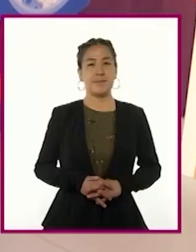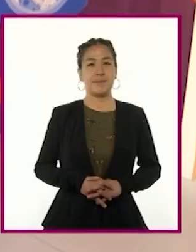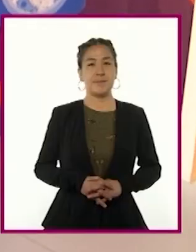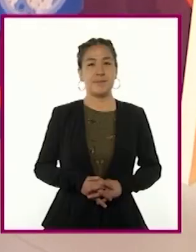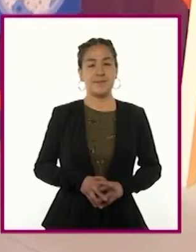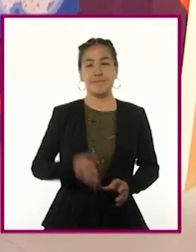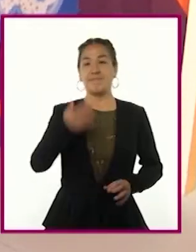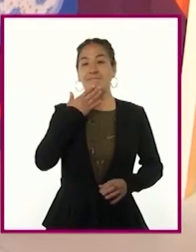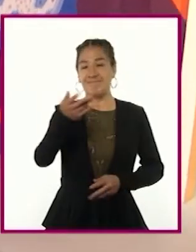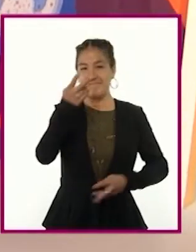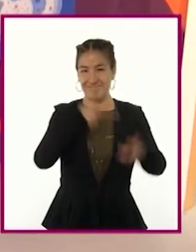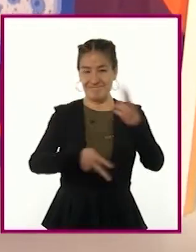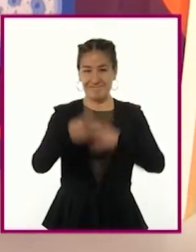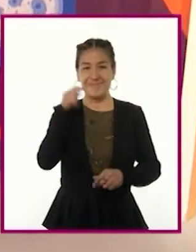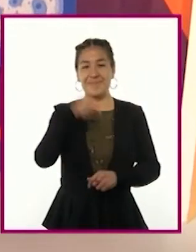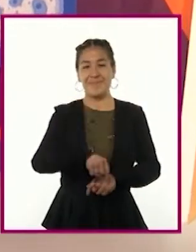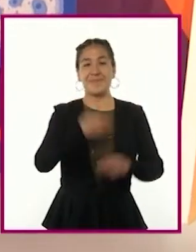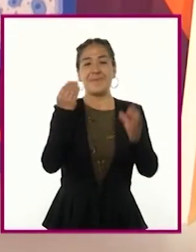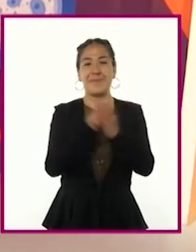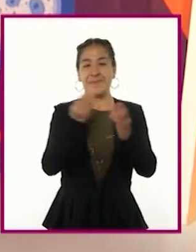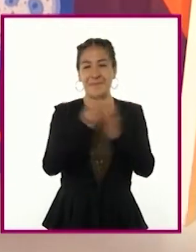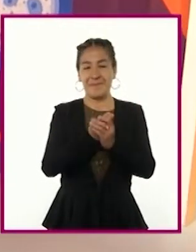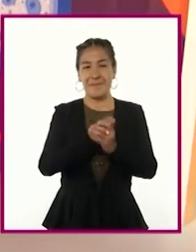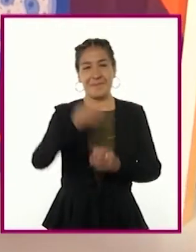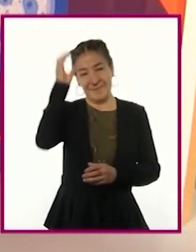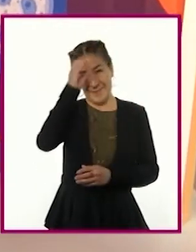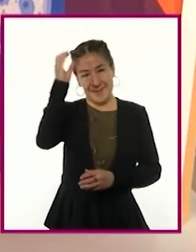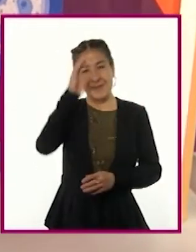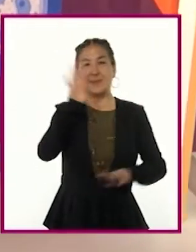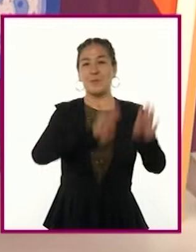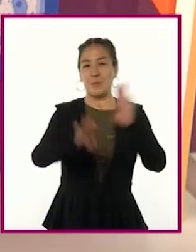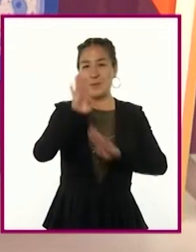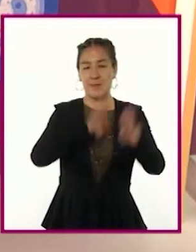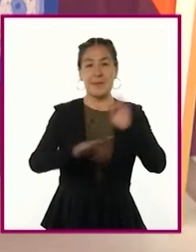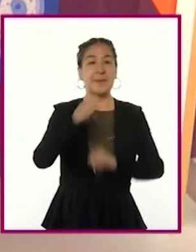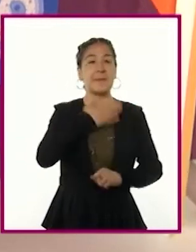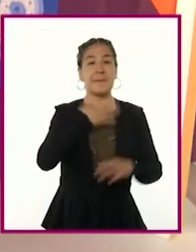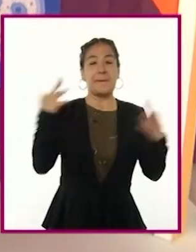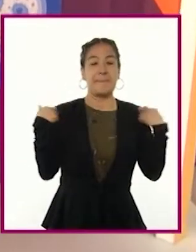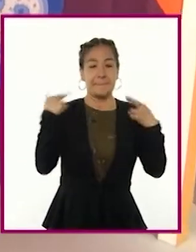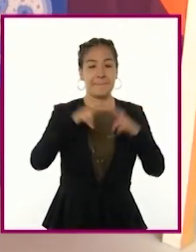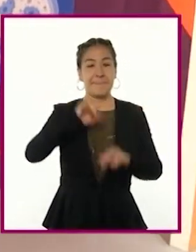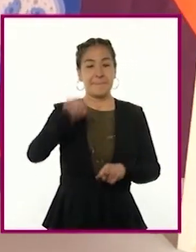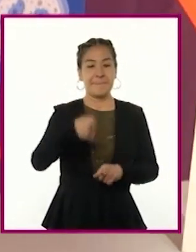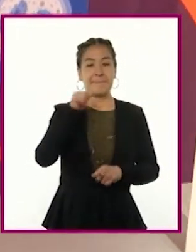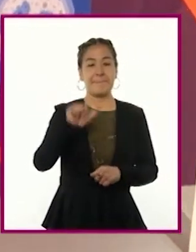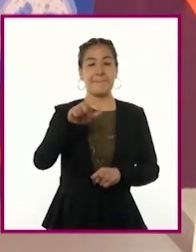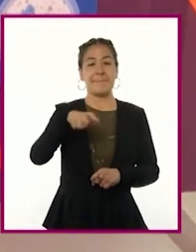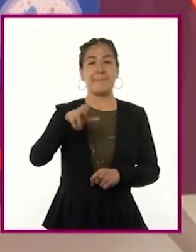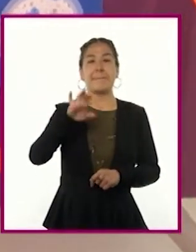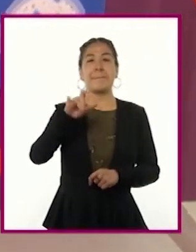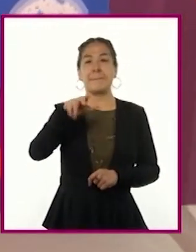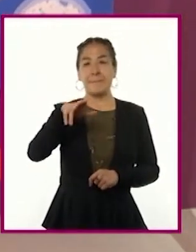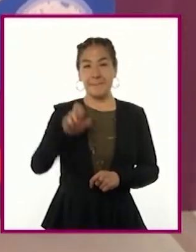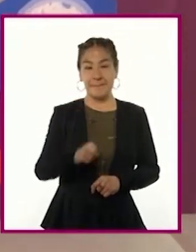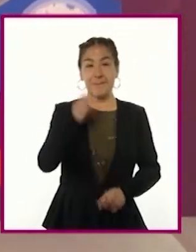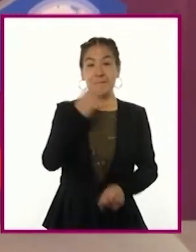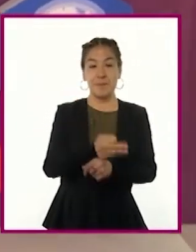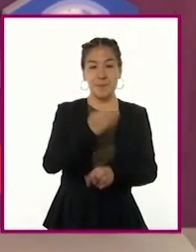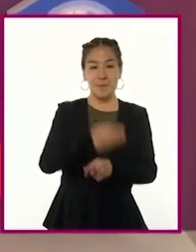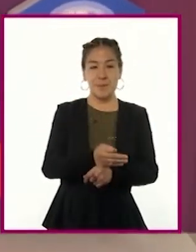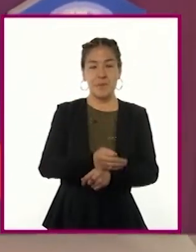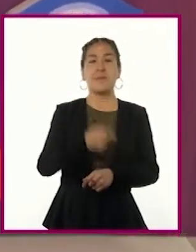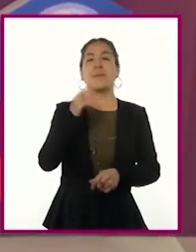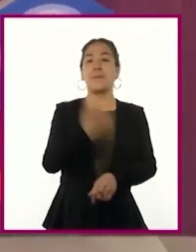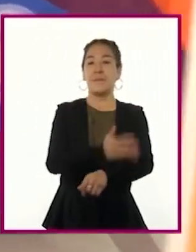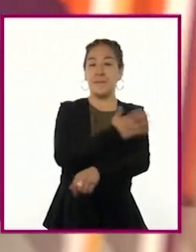Bienvenidas y bienvenidos a una sesión más de Ciencias Biología. Yo soy la maestra Jacqueline Carlón Molina y en esta ocasión me encuentro